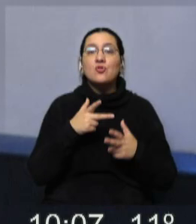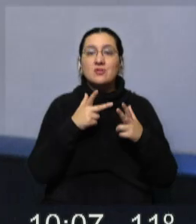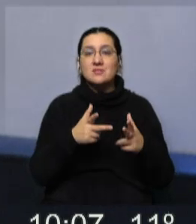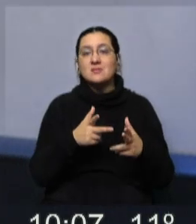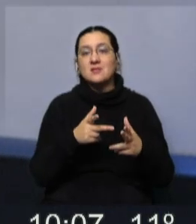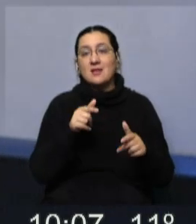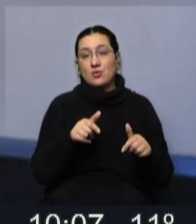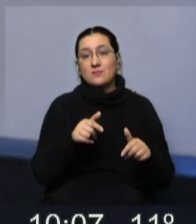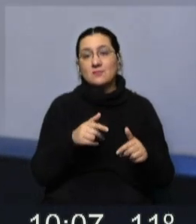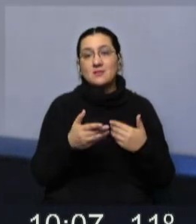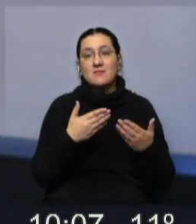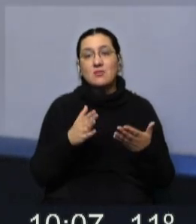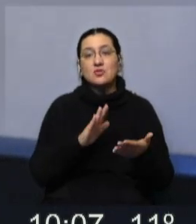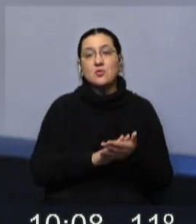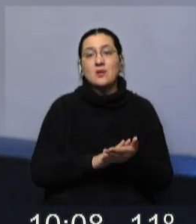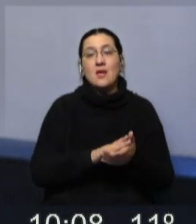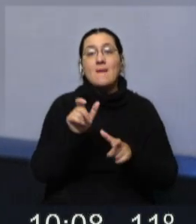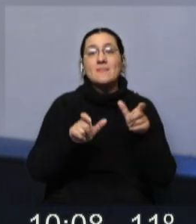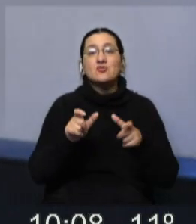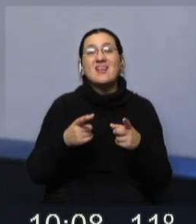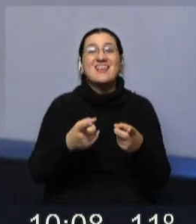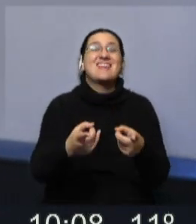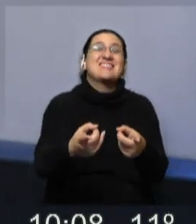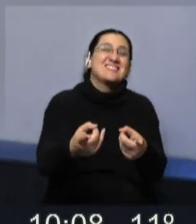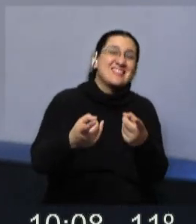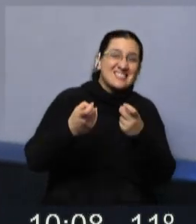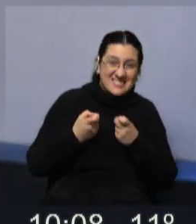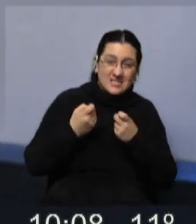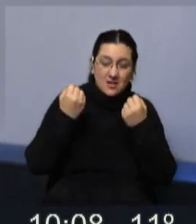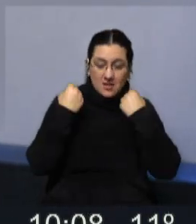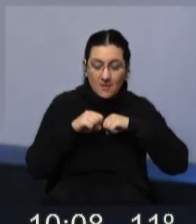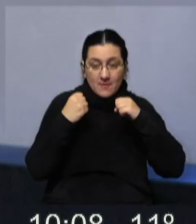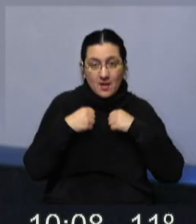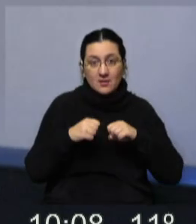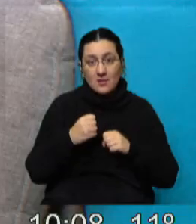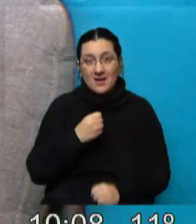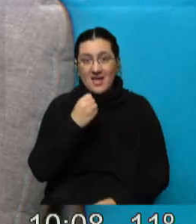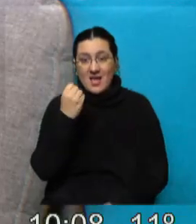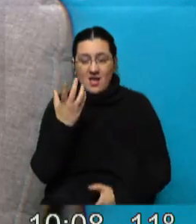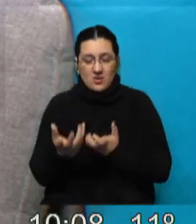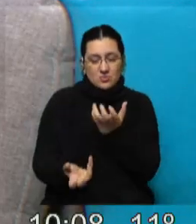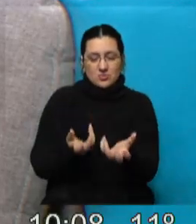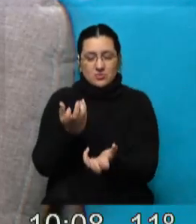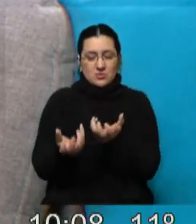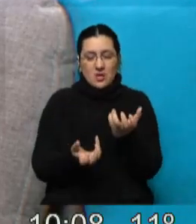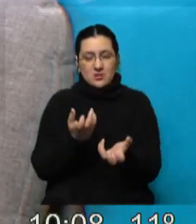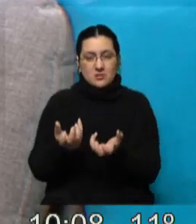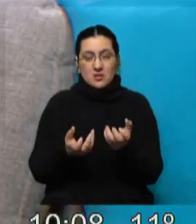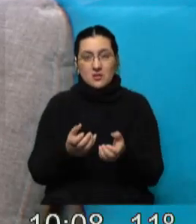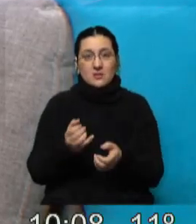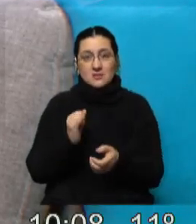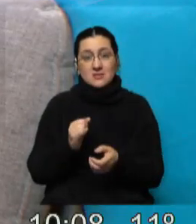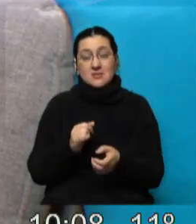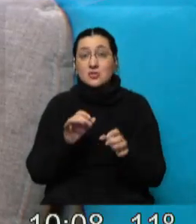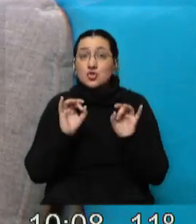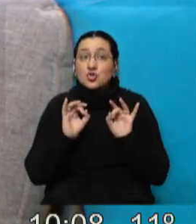esto, estás hablando de personas que necesitan esta práctica para excitarse y tener relaciones sexuales. Si solamente